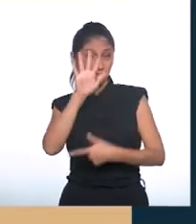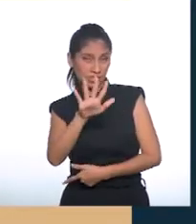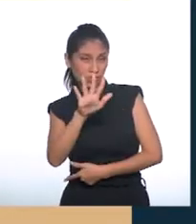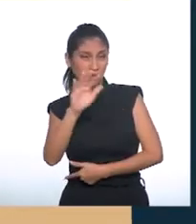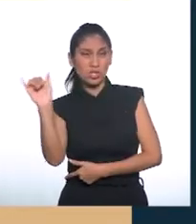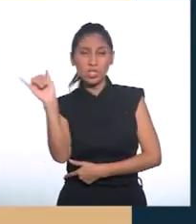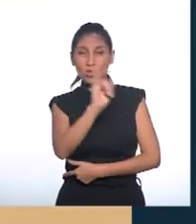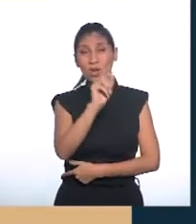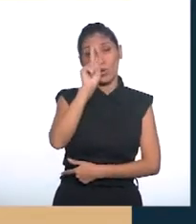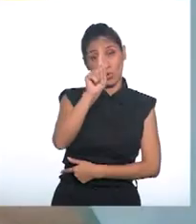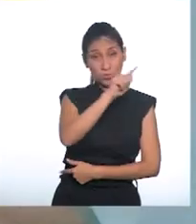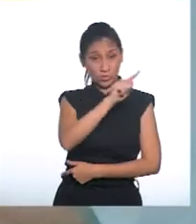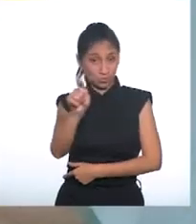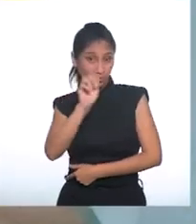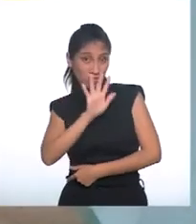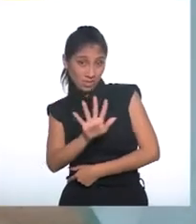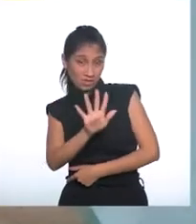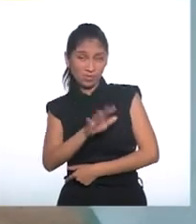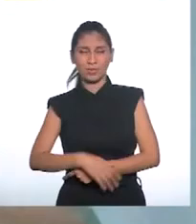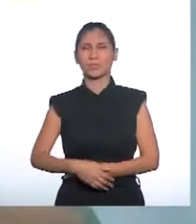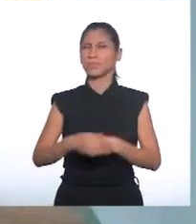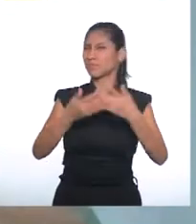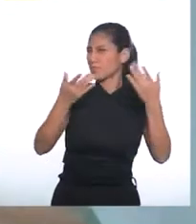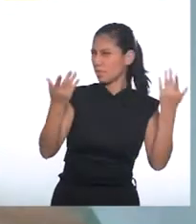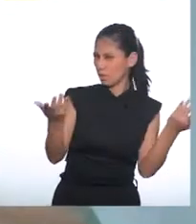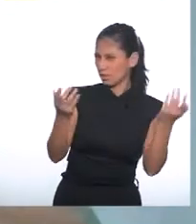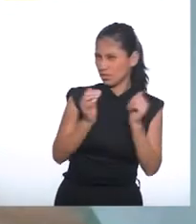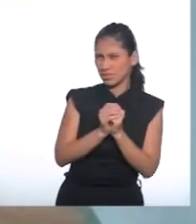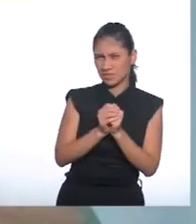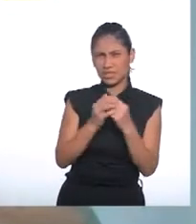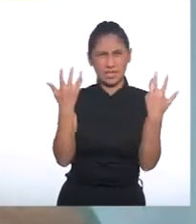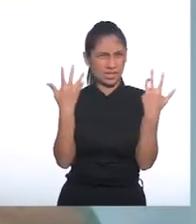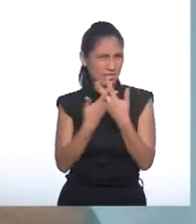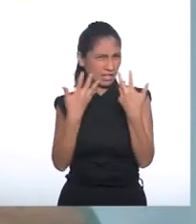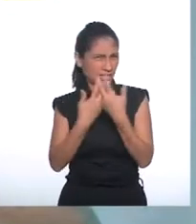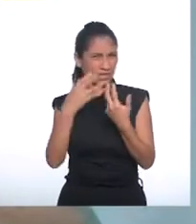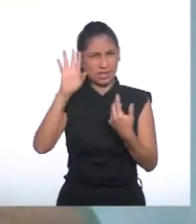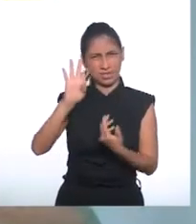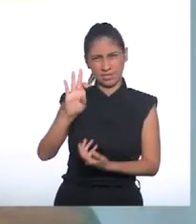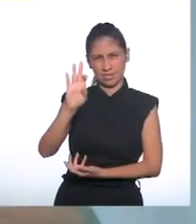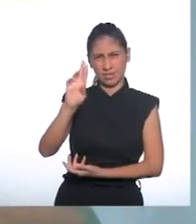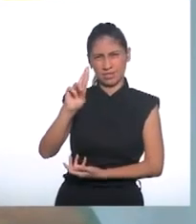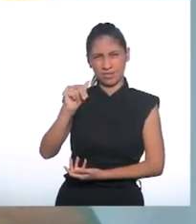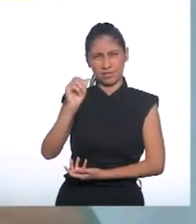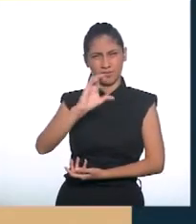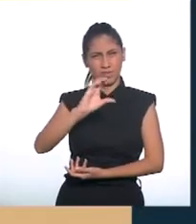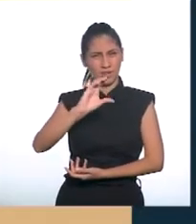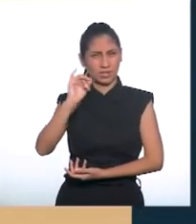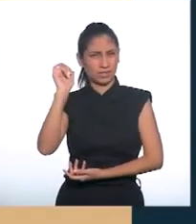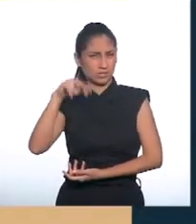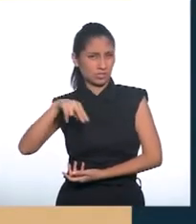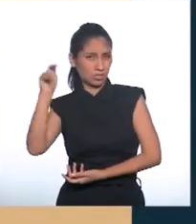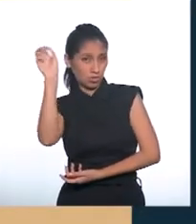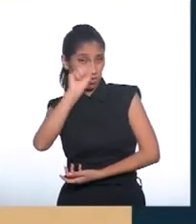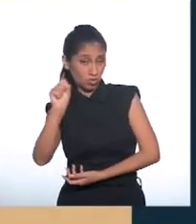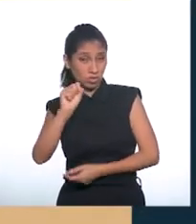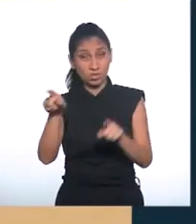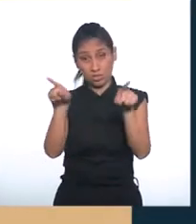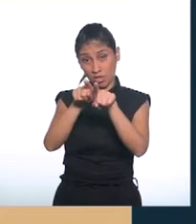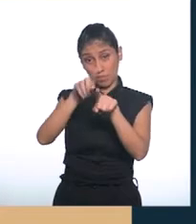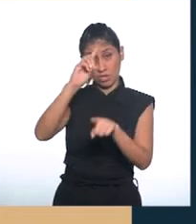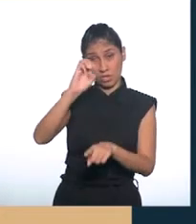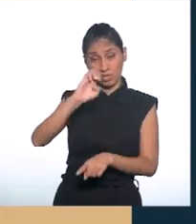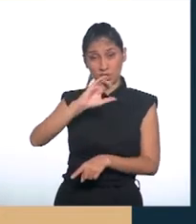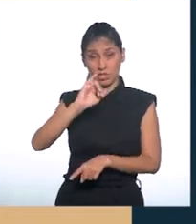decir, un quinto. Entonces se refiere a las fracciones y decimales. No